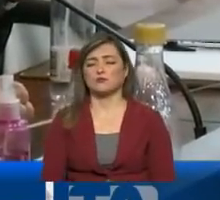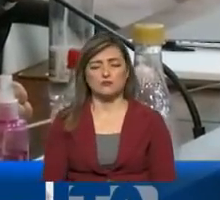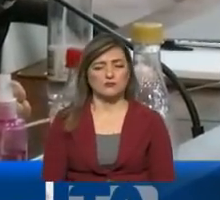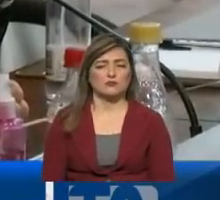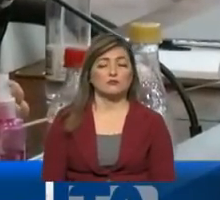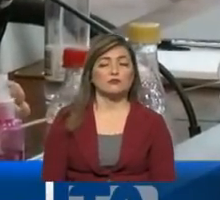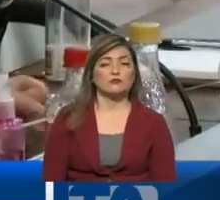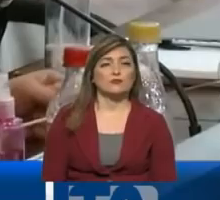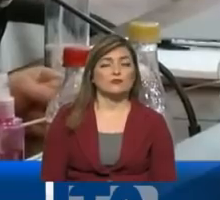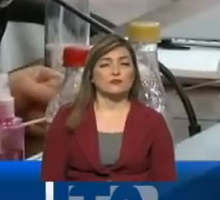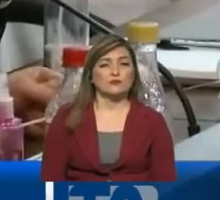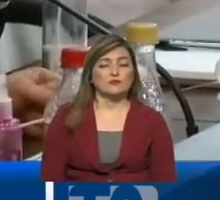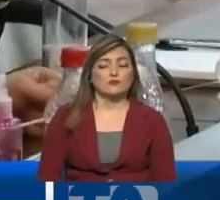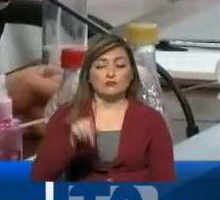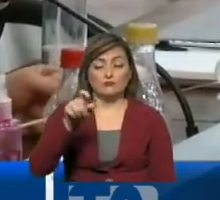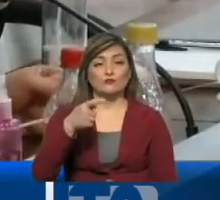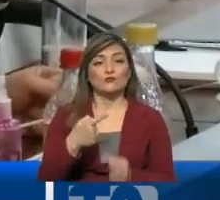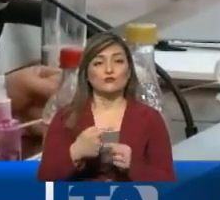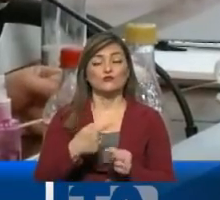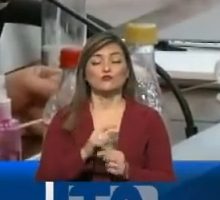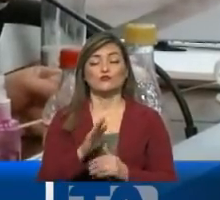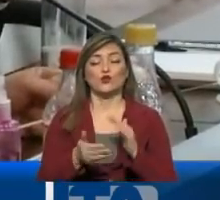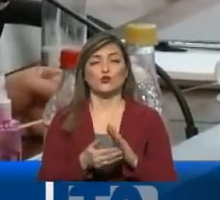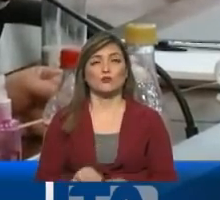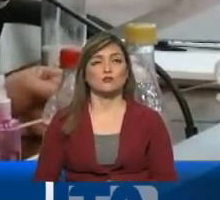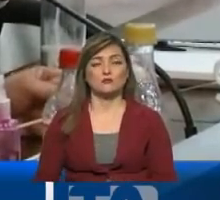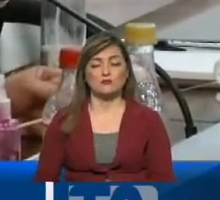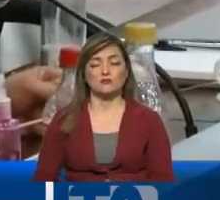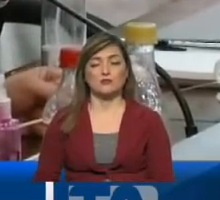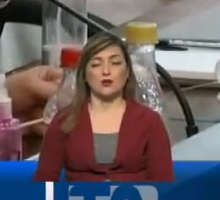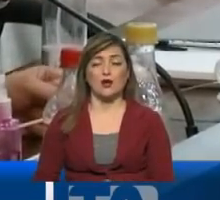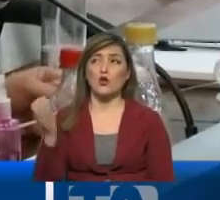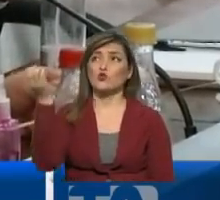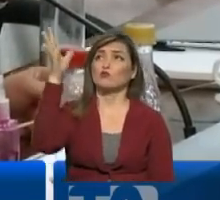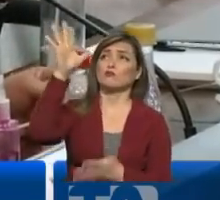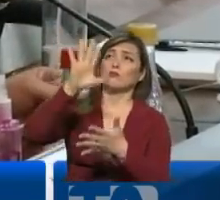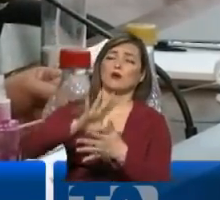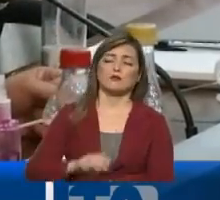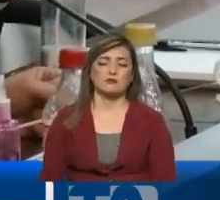Es necesario que Quito vuelva a ser la luz de América,